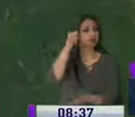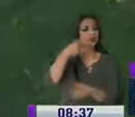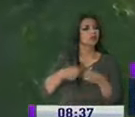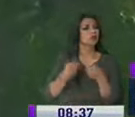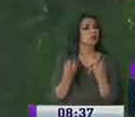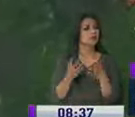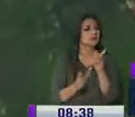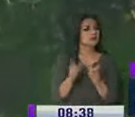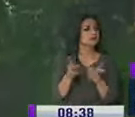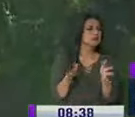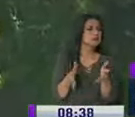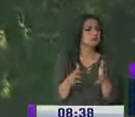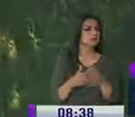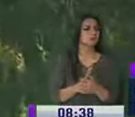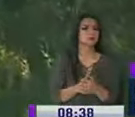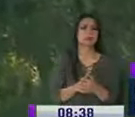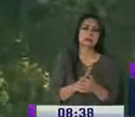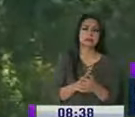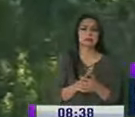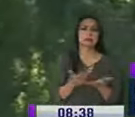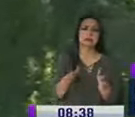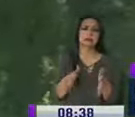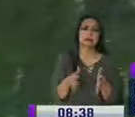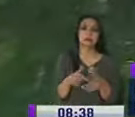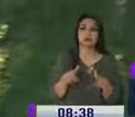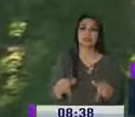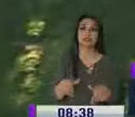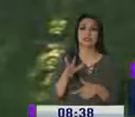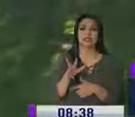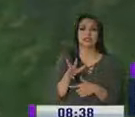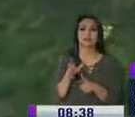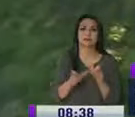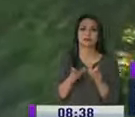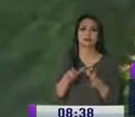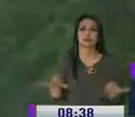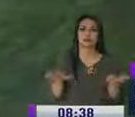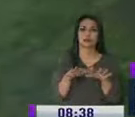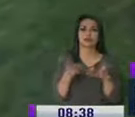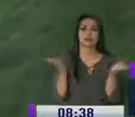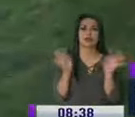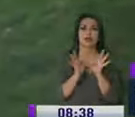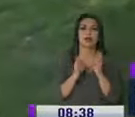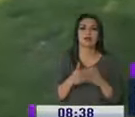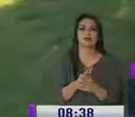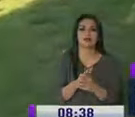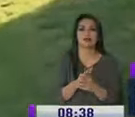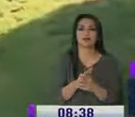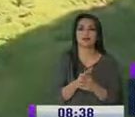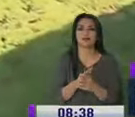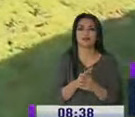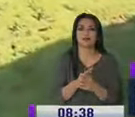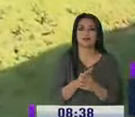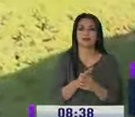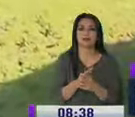hecho suscitado en el año 2014, Washington Julio P.S. ha sido una persona, en cambio, que